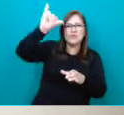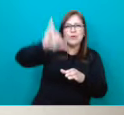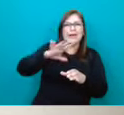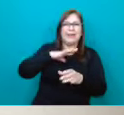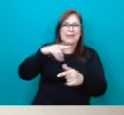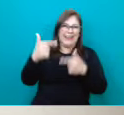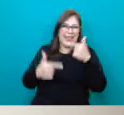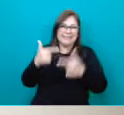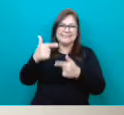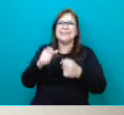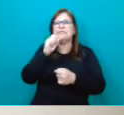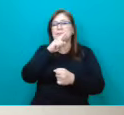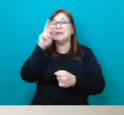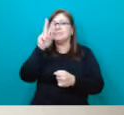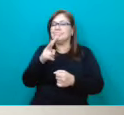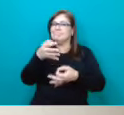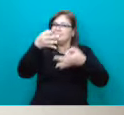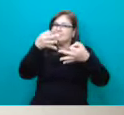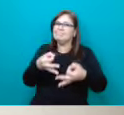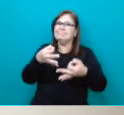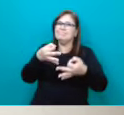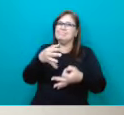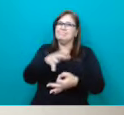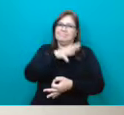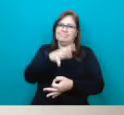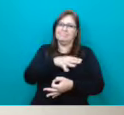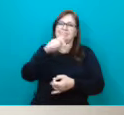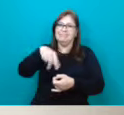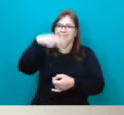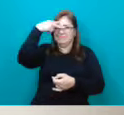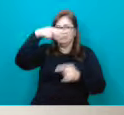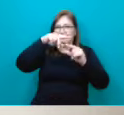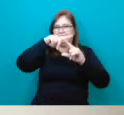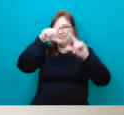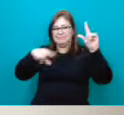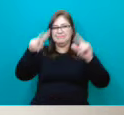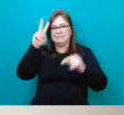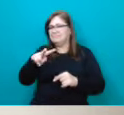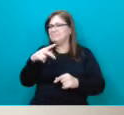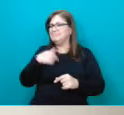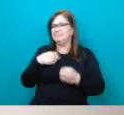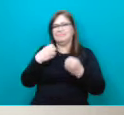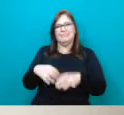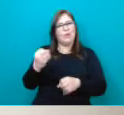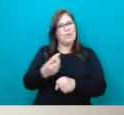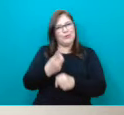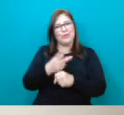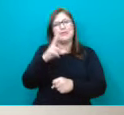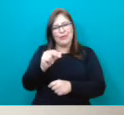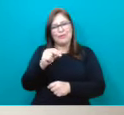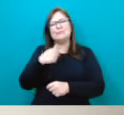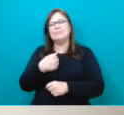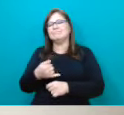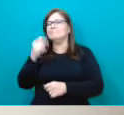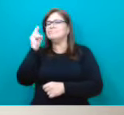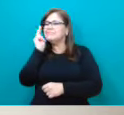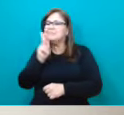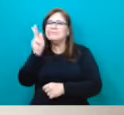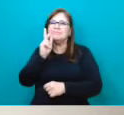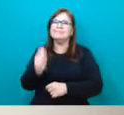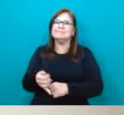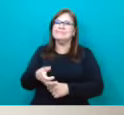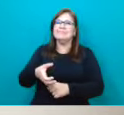y que es uno de los mejores de calidad en todo México. Así que ya sabes que yo no me voy a perder una oportunidad de tomar